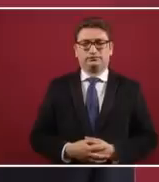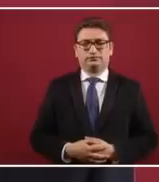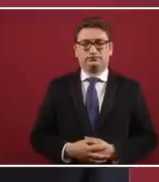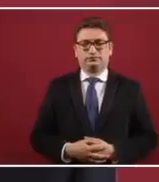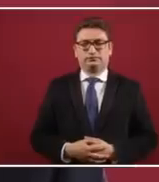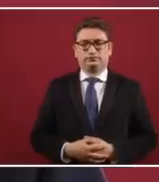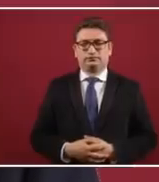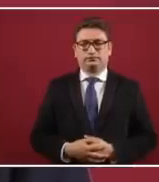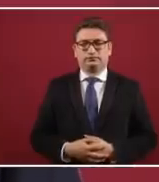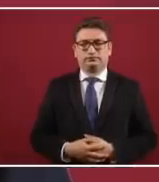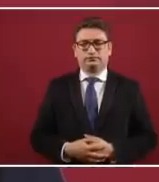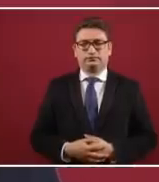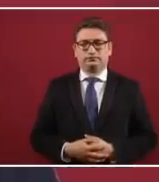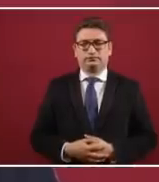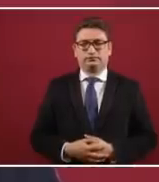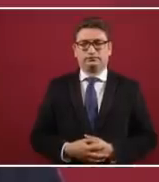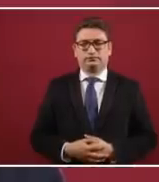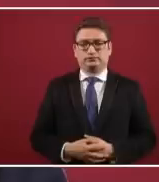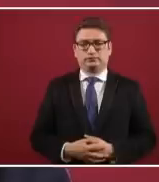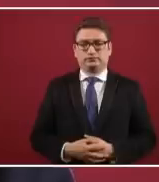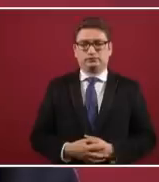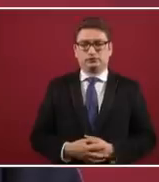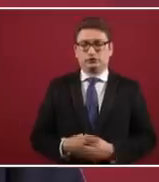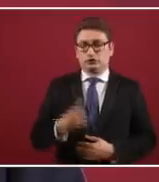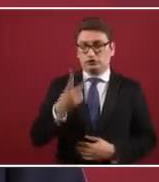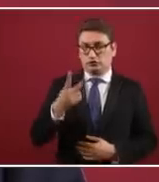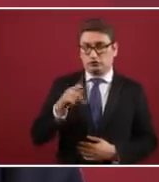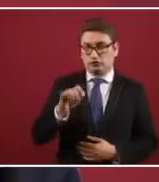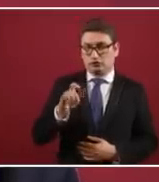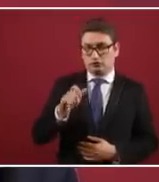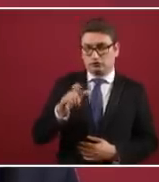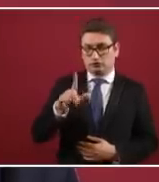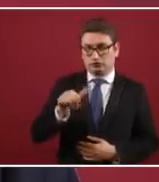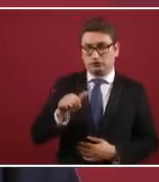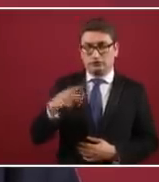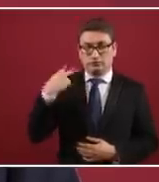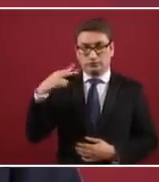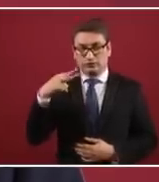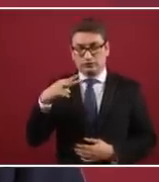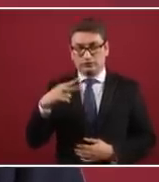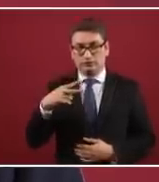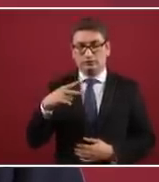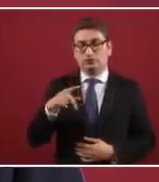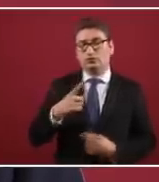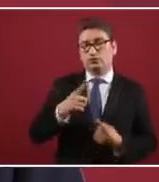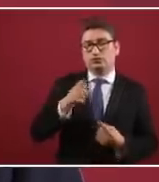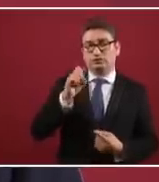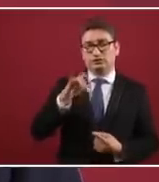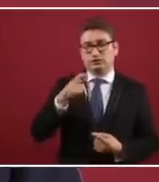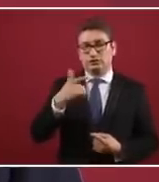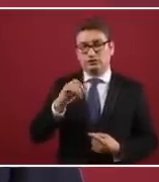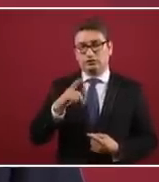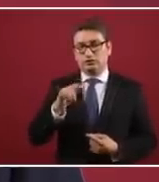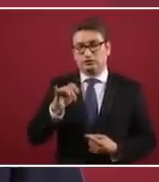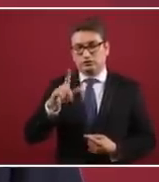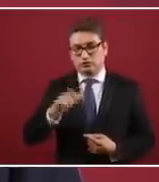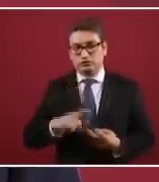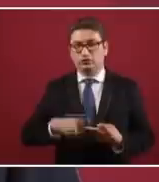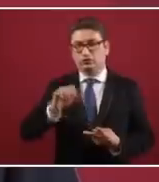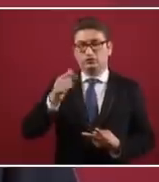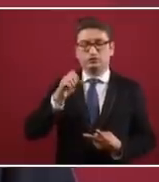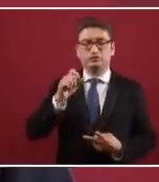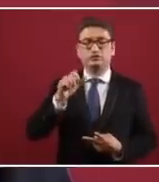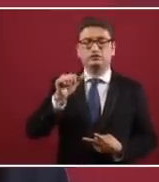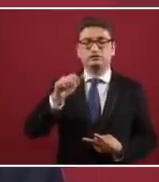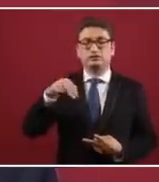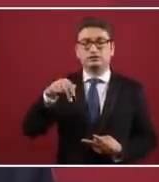Dos de los Tuxtla, Veracruz, uno de Santiago Tuxtla, otro de San Andrés y